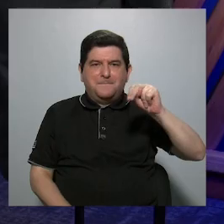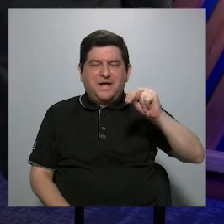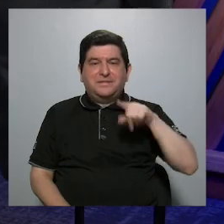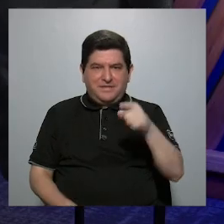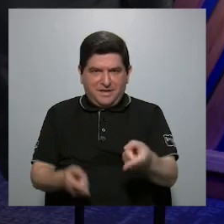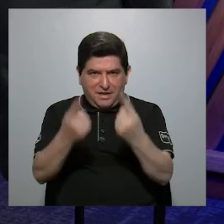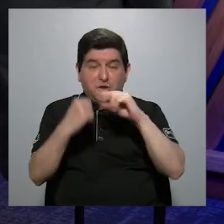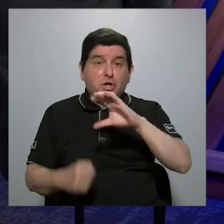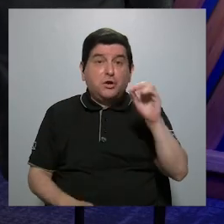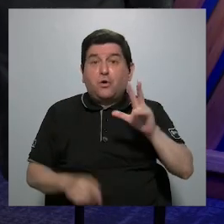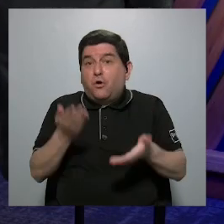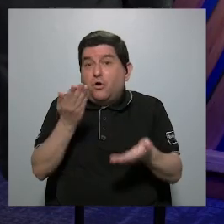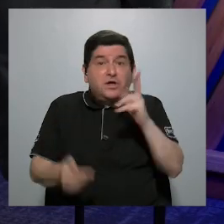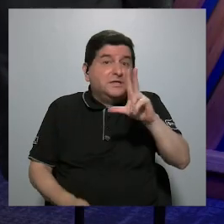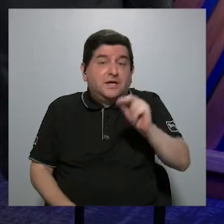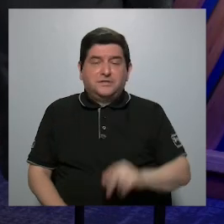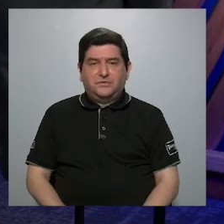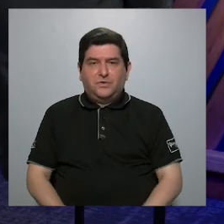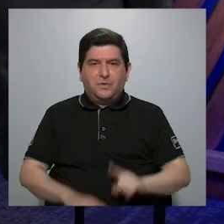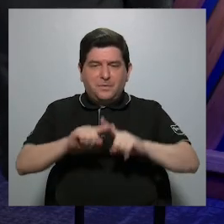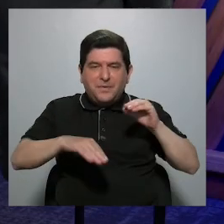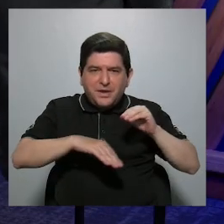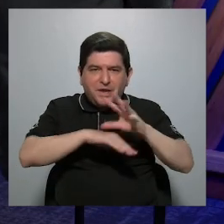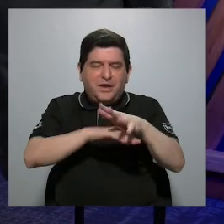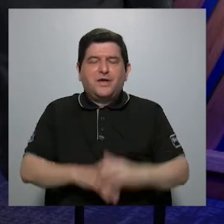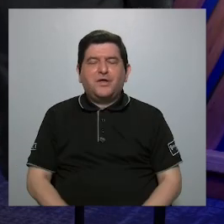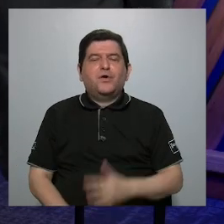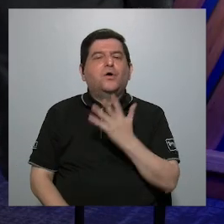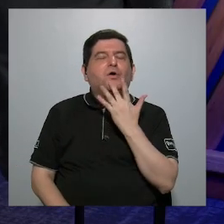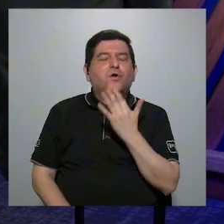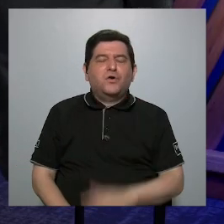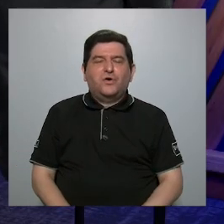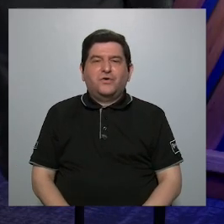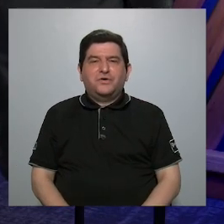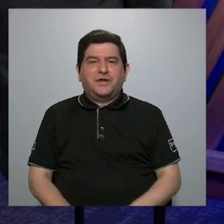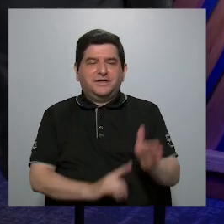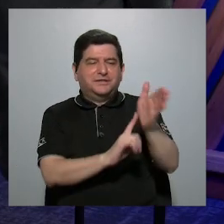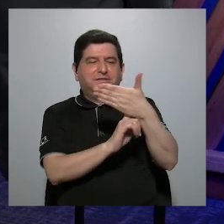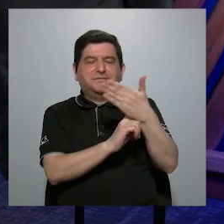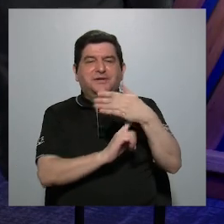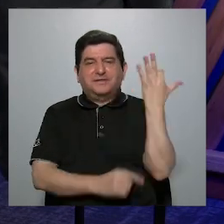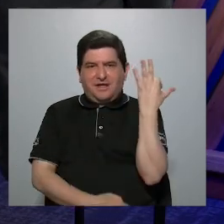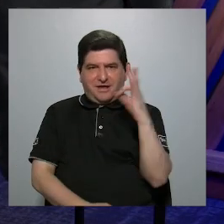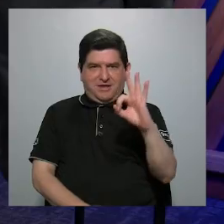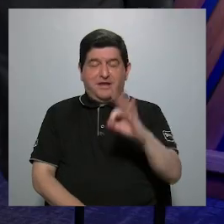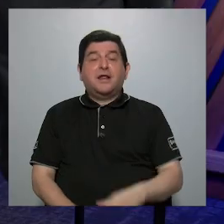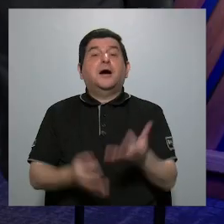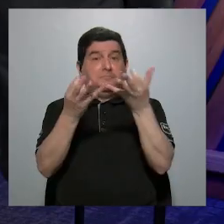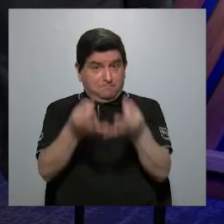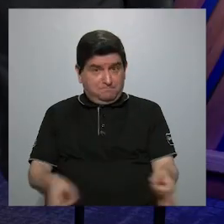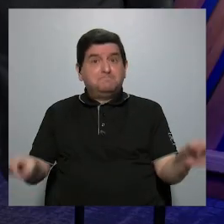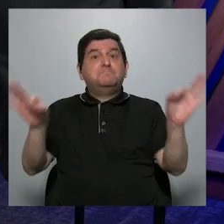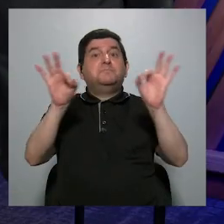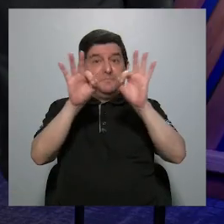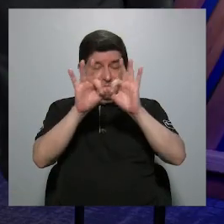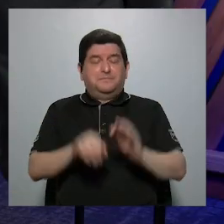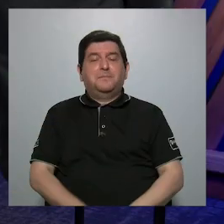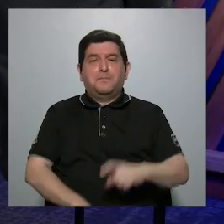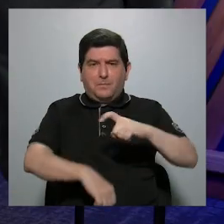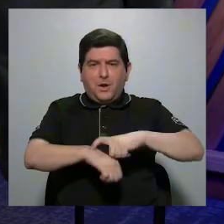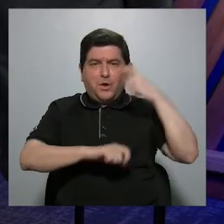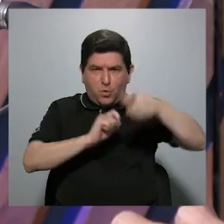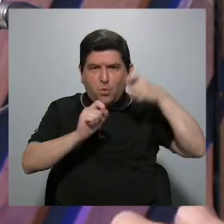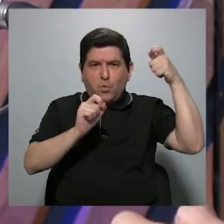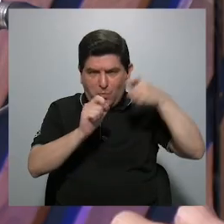o no, pero inspirado en los colores de la bandera de Francia. Sí, y eso es muy importante. En